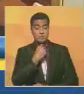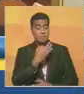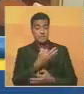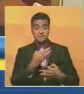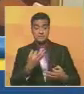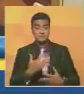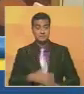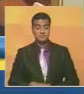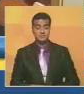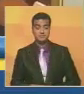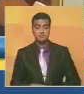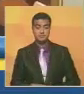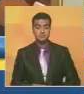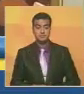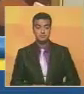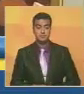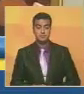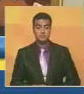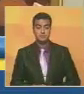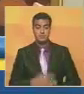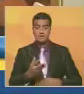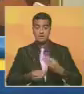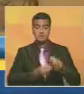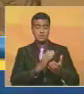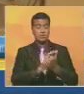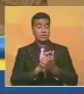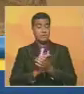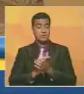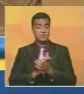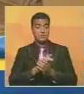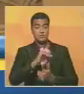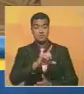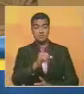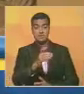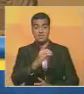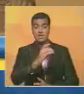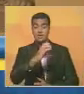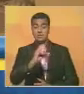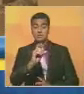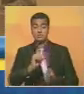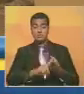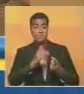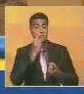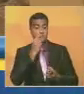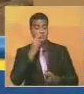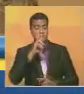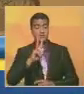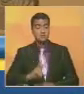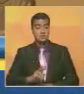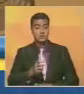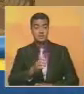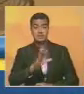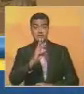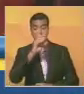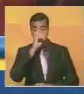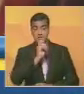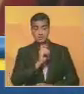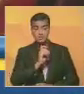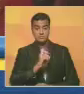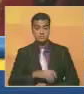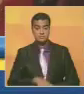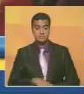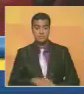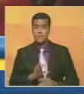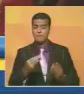especial, es un hacedor de amigos. Luisa García de Cortés contó que su esposo llegó a Venezuela a los 16 años y